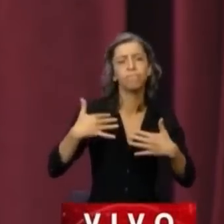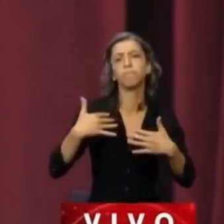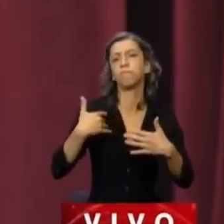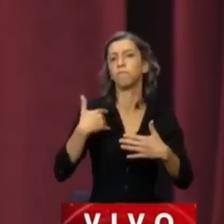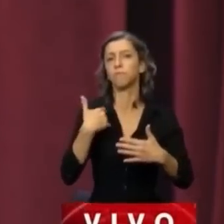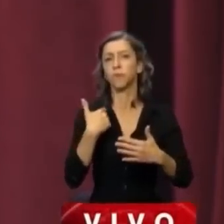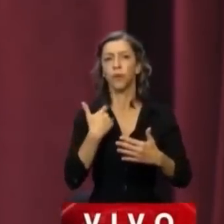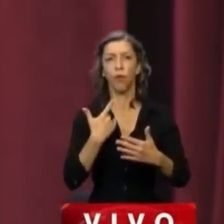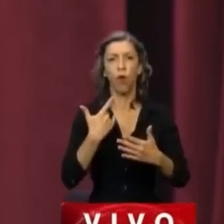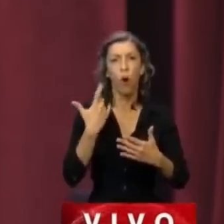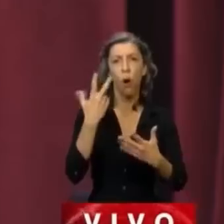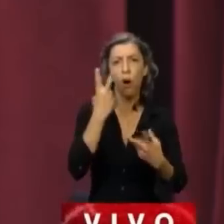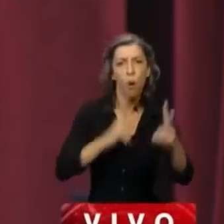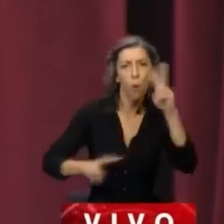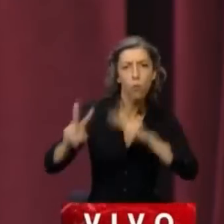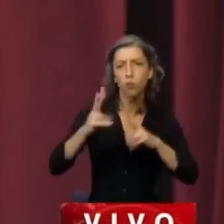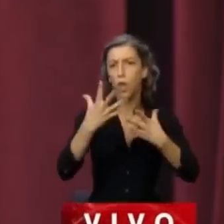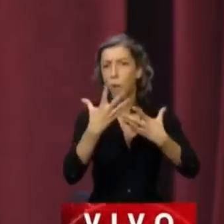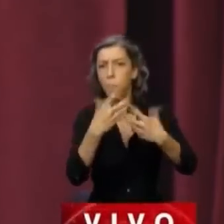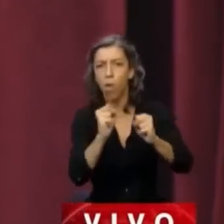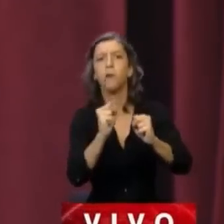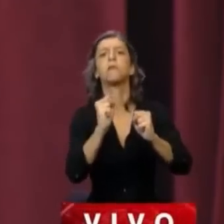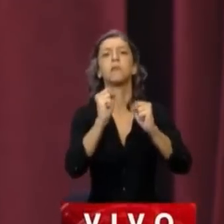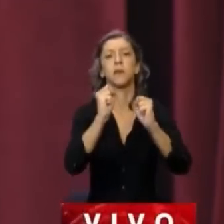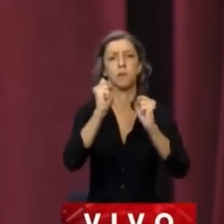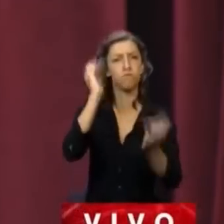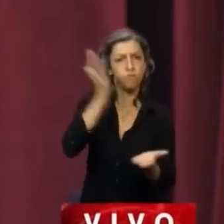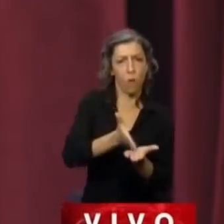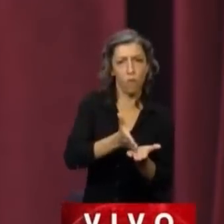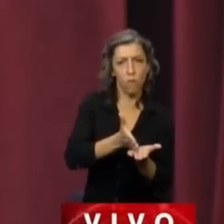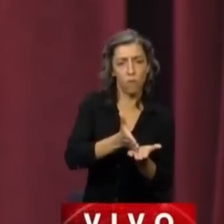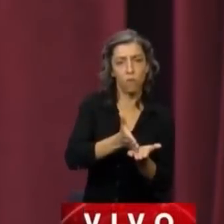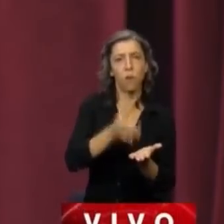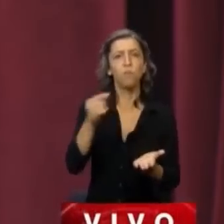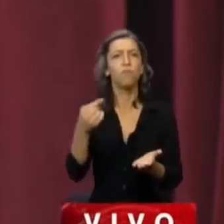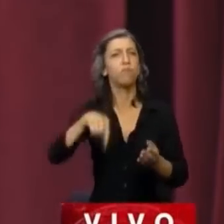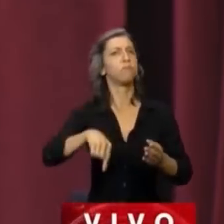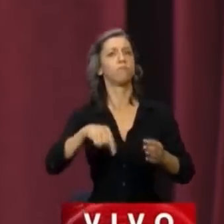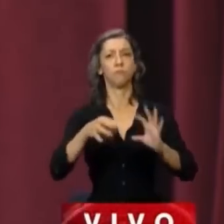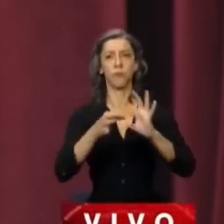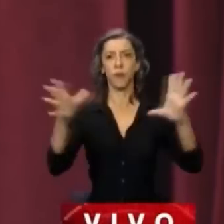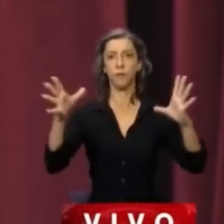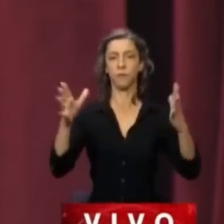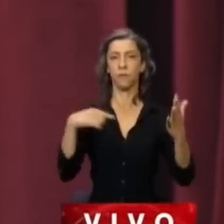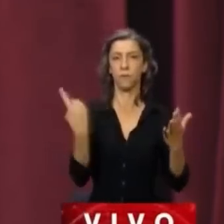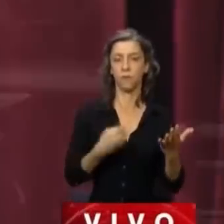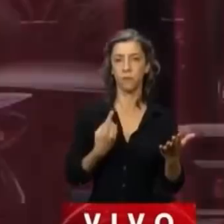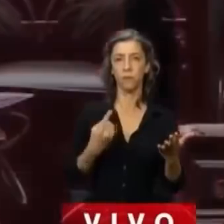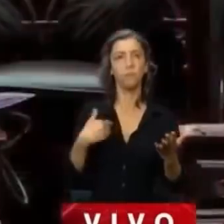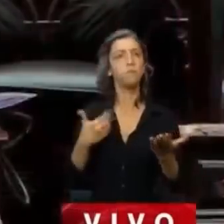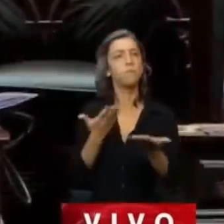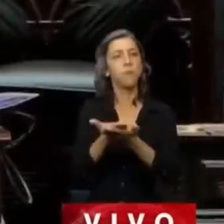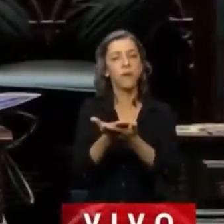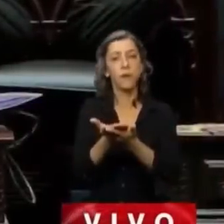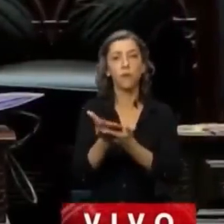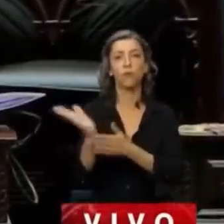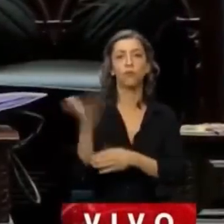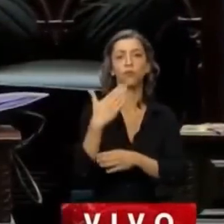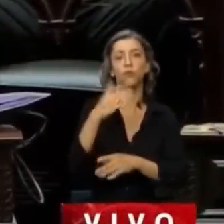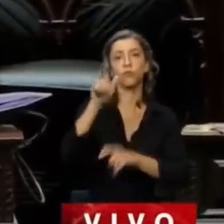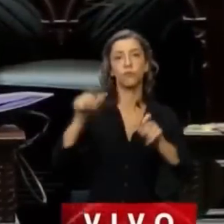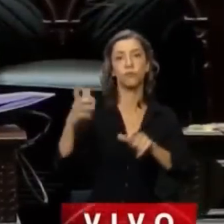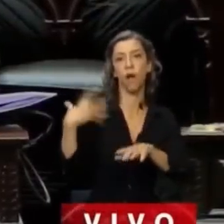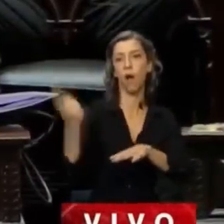hecho lamentable que empaña la vida en democracia. Exhortamos a la dirigencia toda y a la población